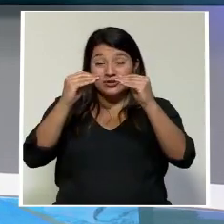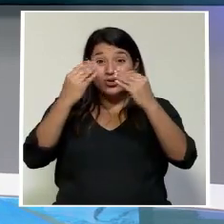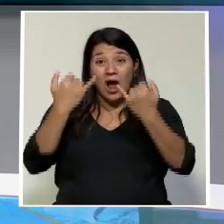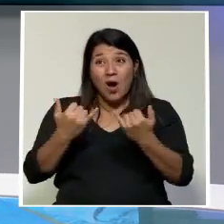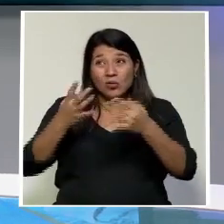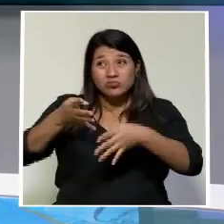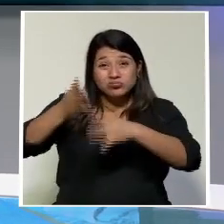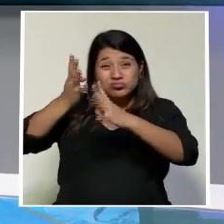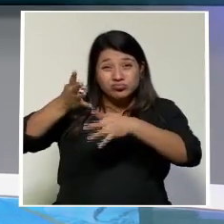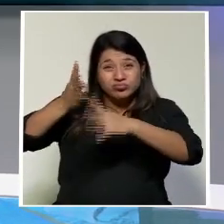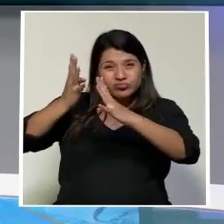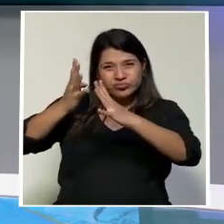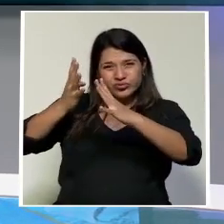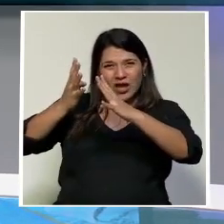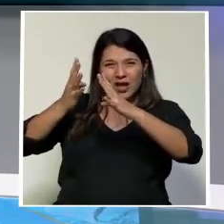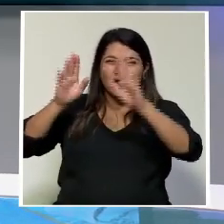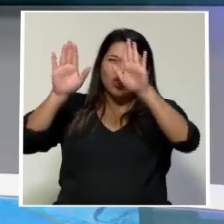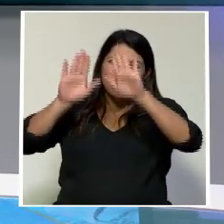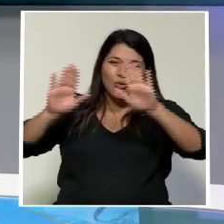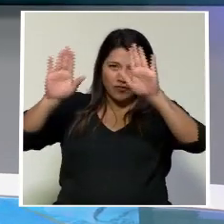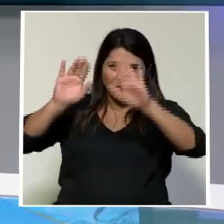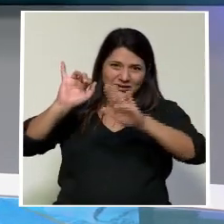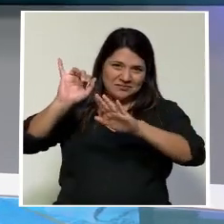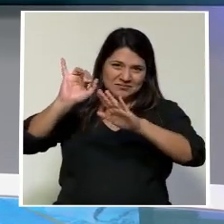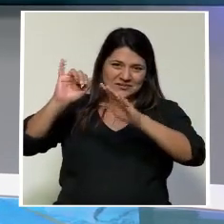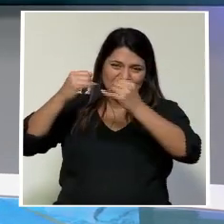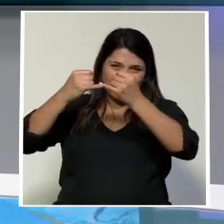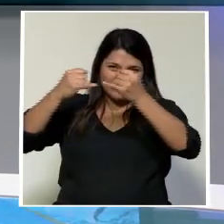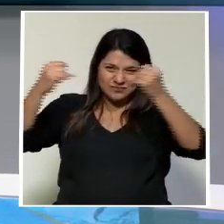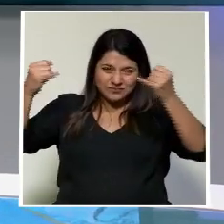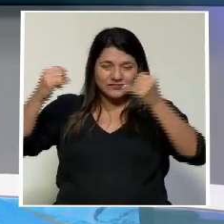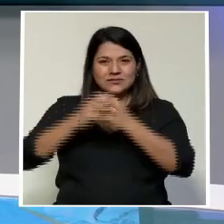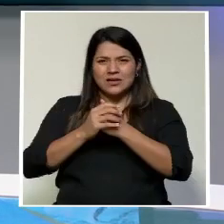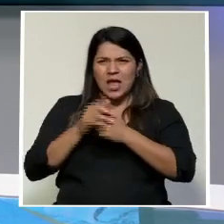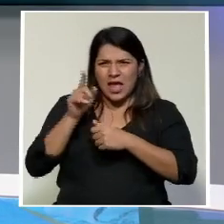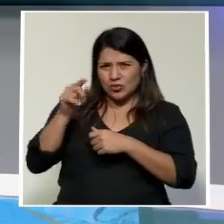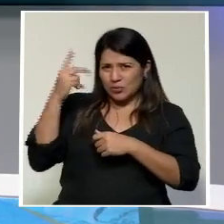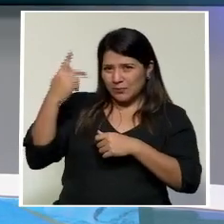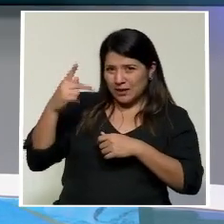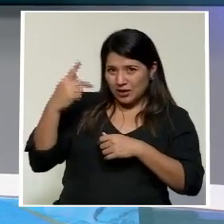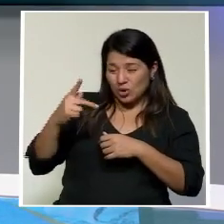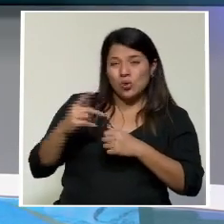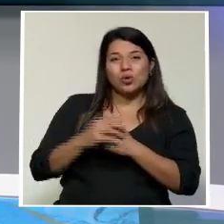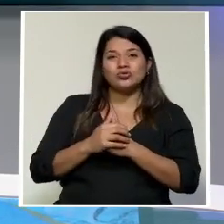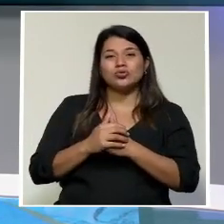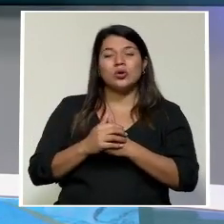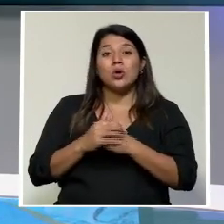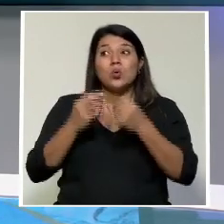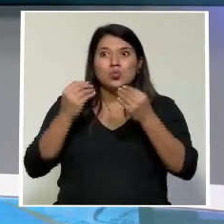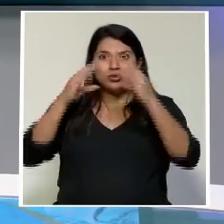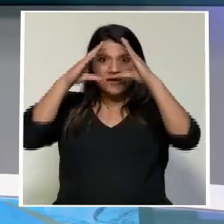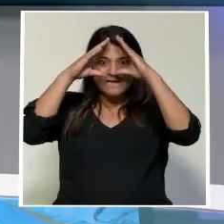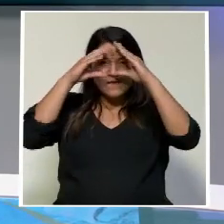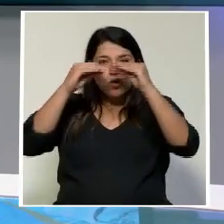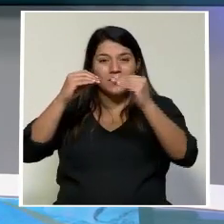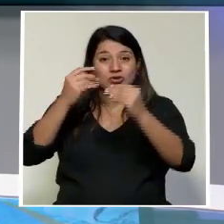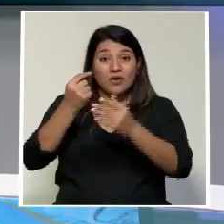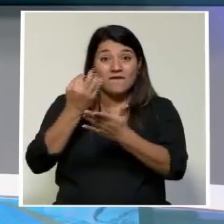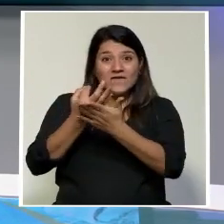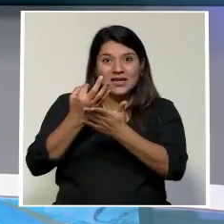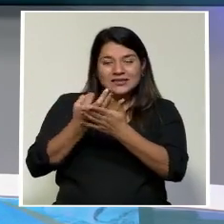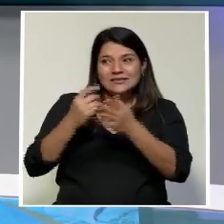¿Qué tan peligroso puede ser colocar mi información personal o la de una empresa en un espacio virtual? Las gigantescas bases de datos financieros, de